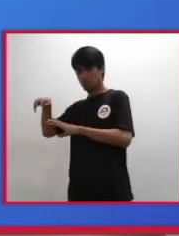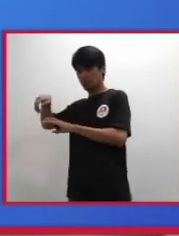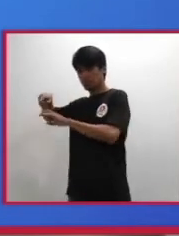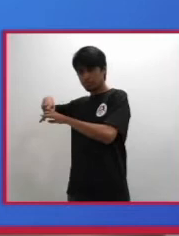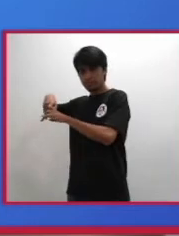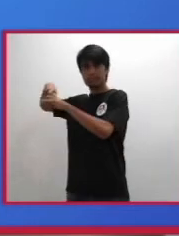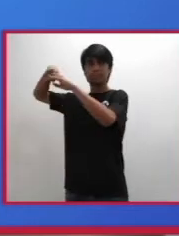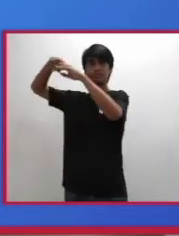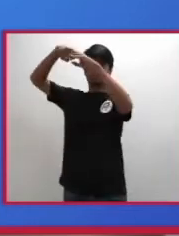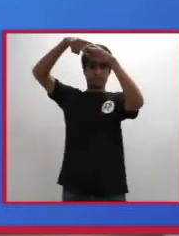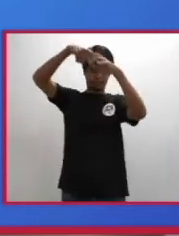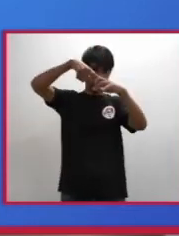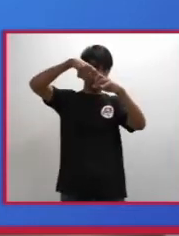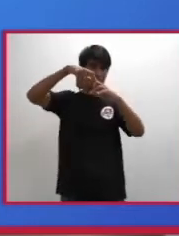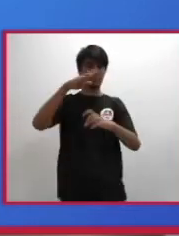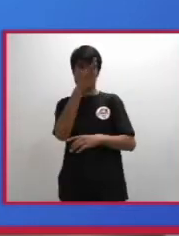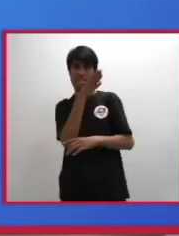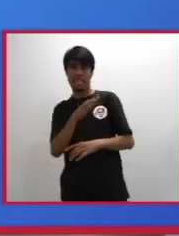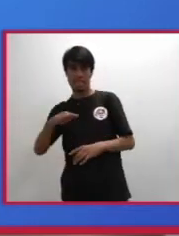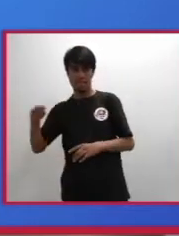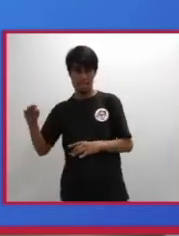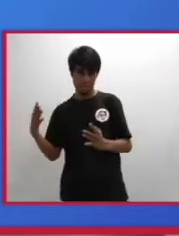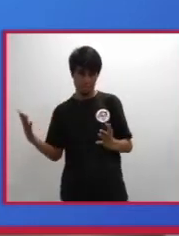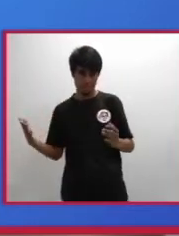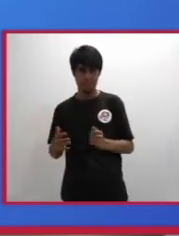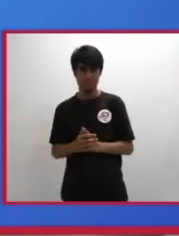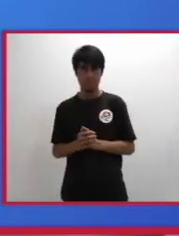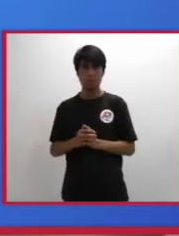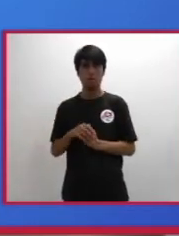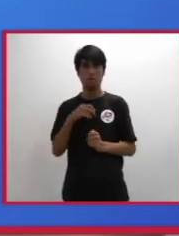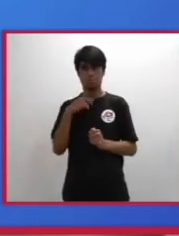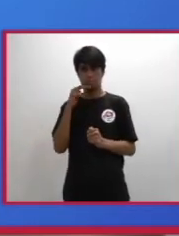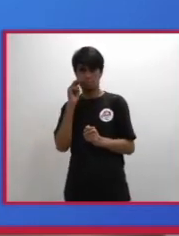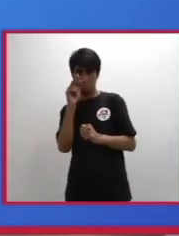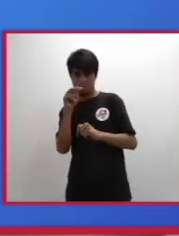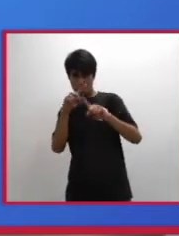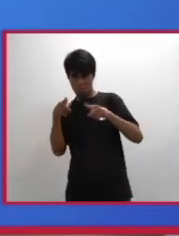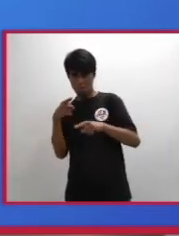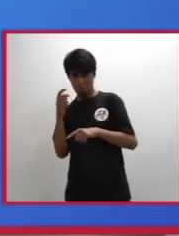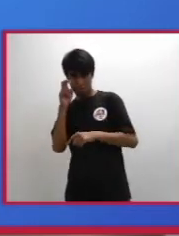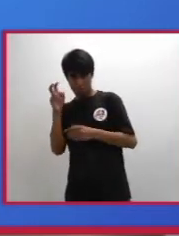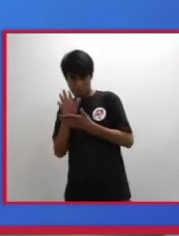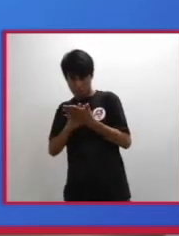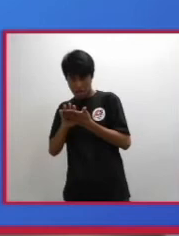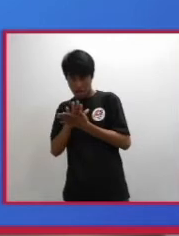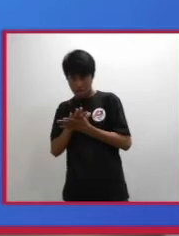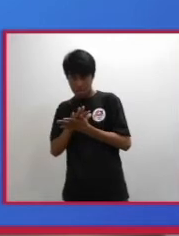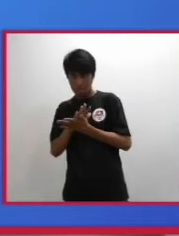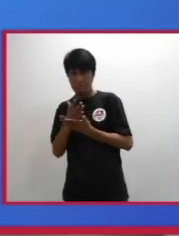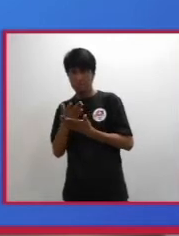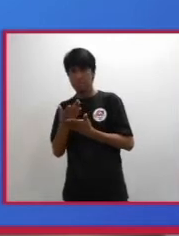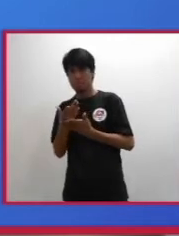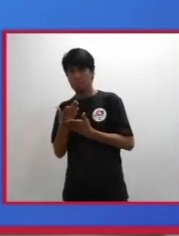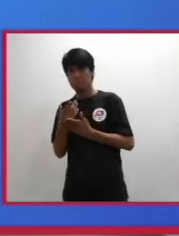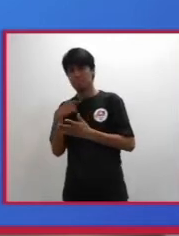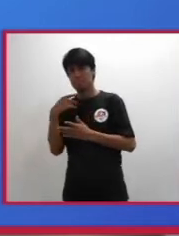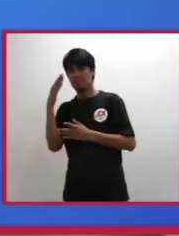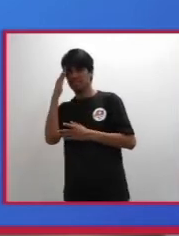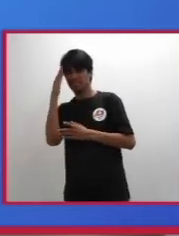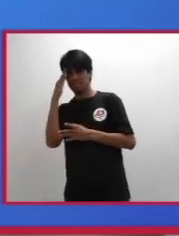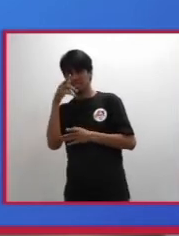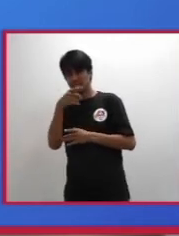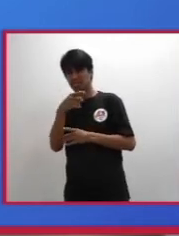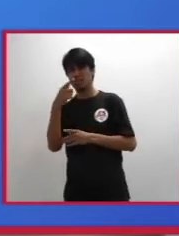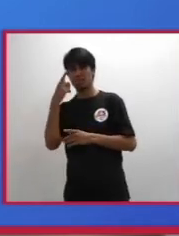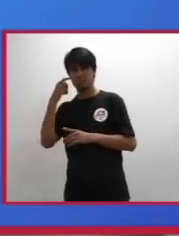camión. En un principio no parece ser que haya ningún peligro acá, porque entendemos que el